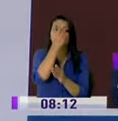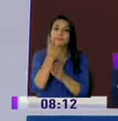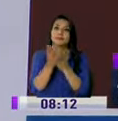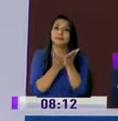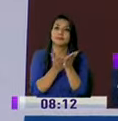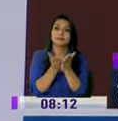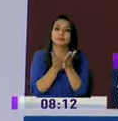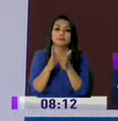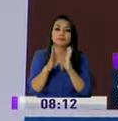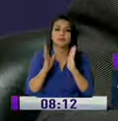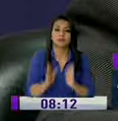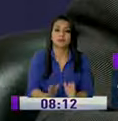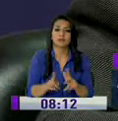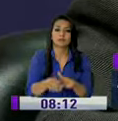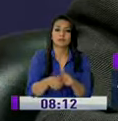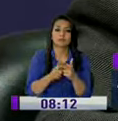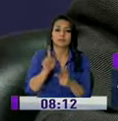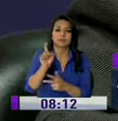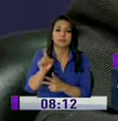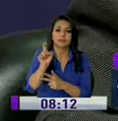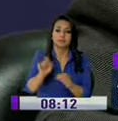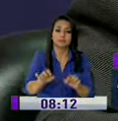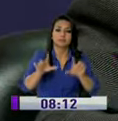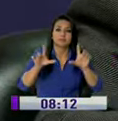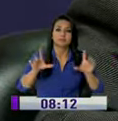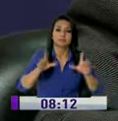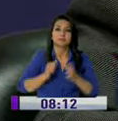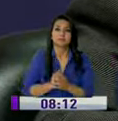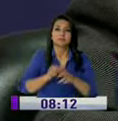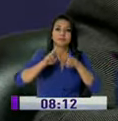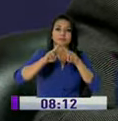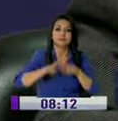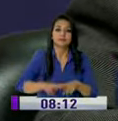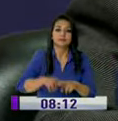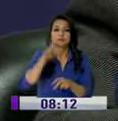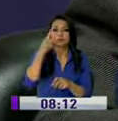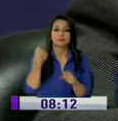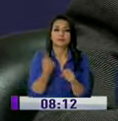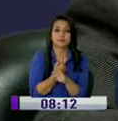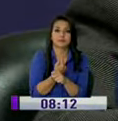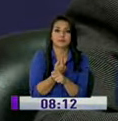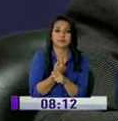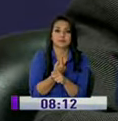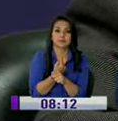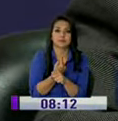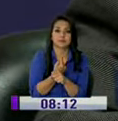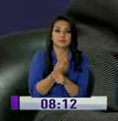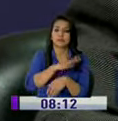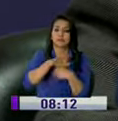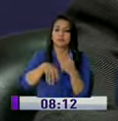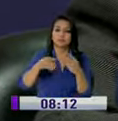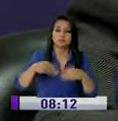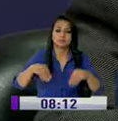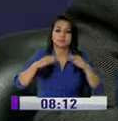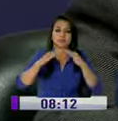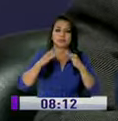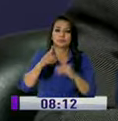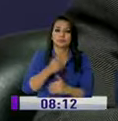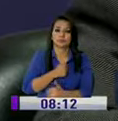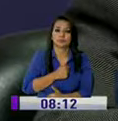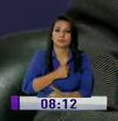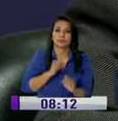ciudadanos e iniciar sesión. Recuerda que el proceso de revisión de avalúos solo se puede realizar una vez, ¿sí? De todos los pedidos que componen tu